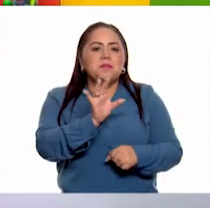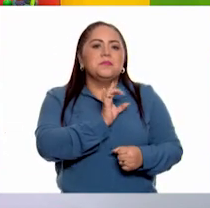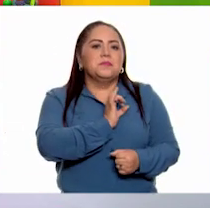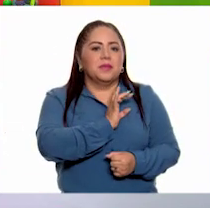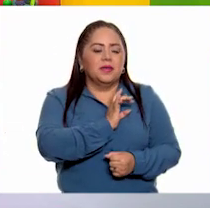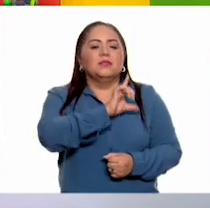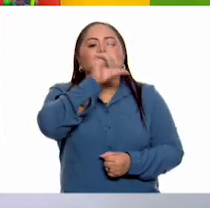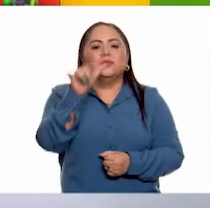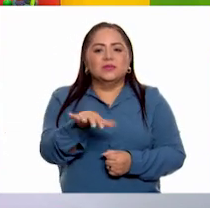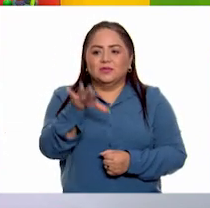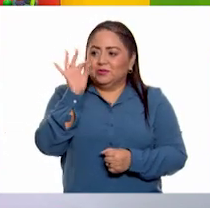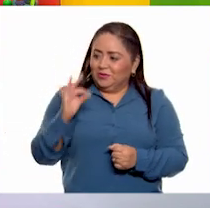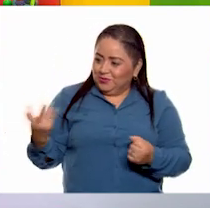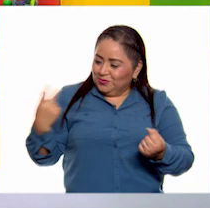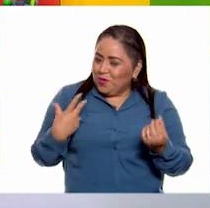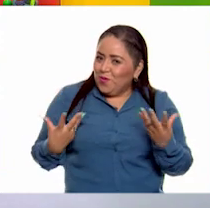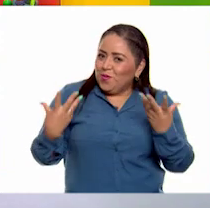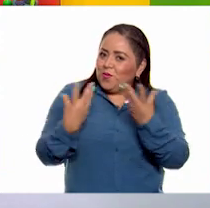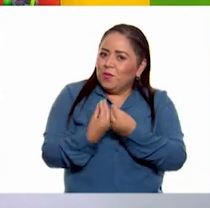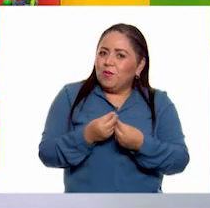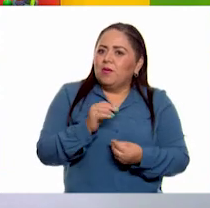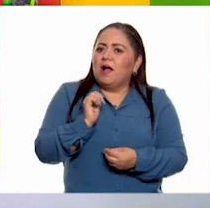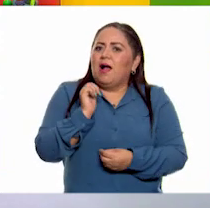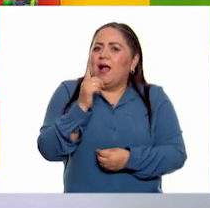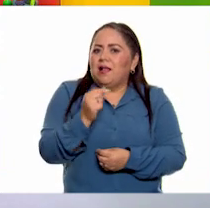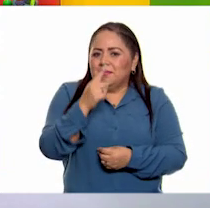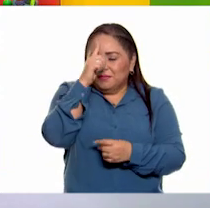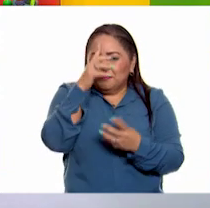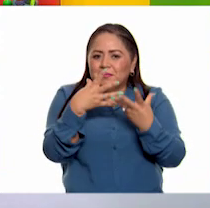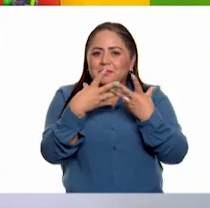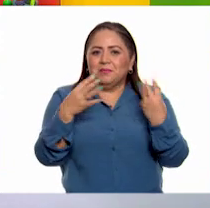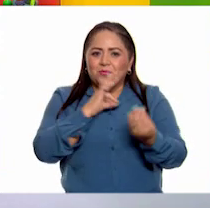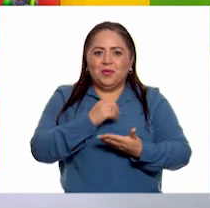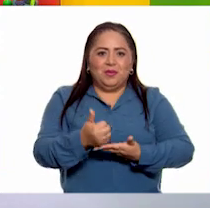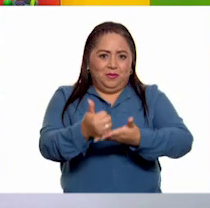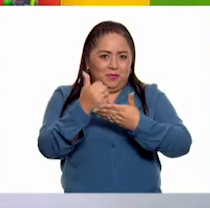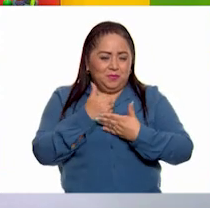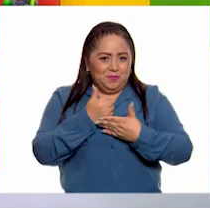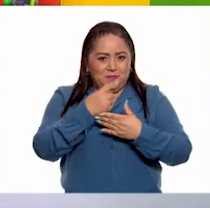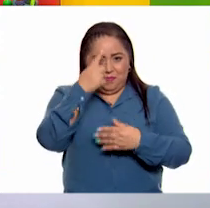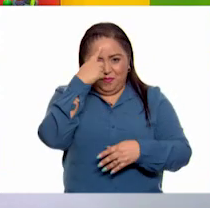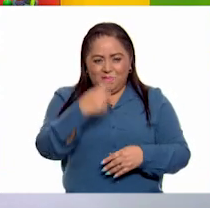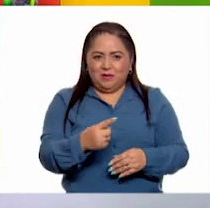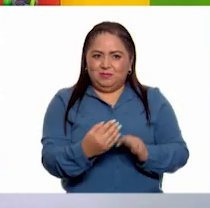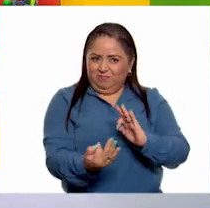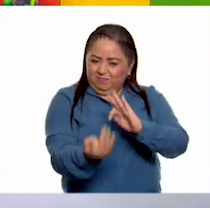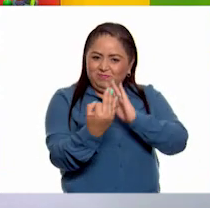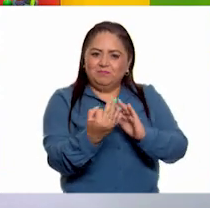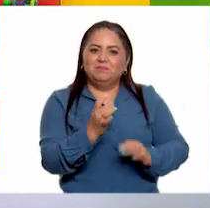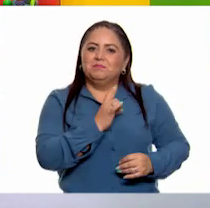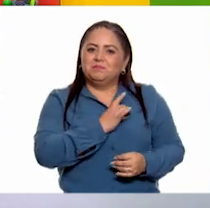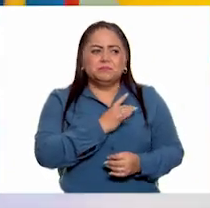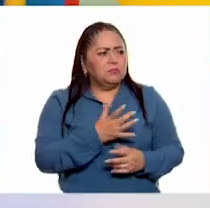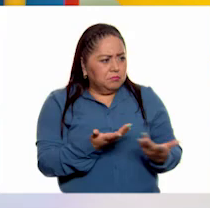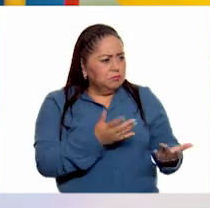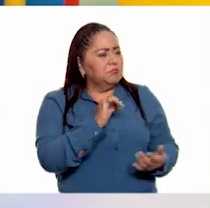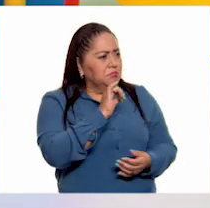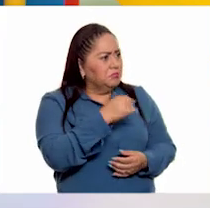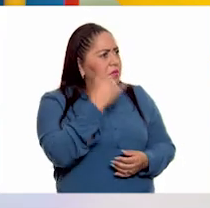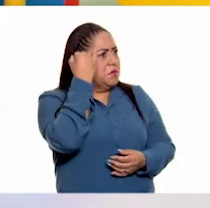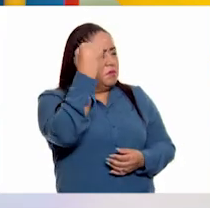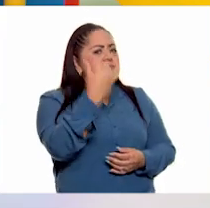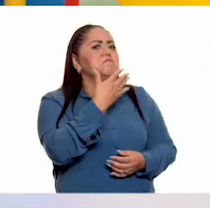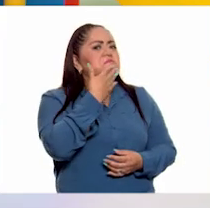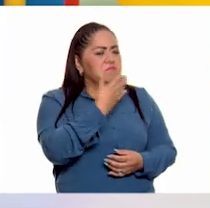y encontrar juntas algunas opciones que podrían ayudarnos a enfrentar esos miedos. Me parece una